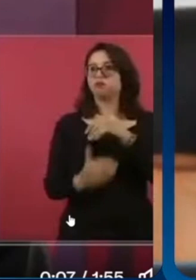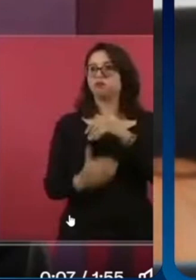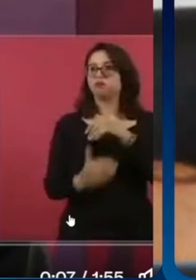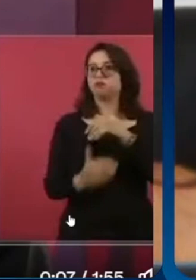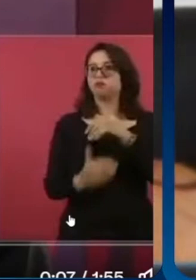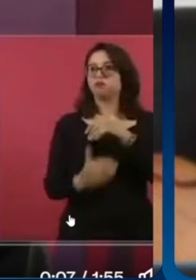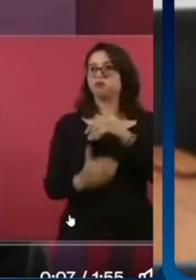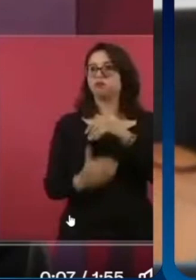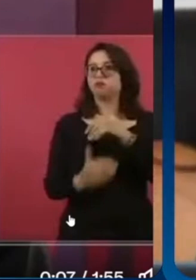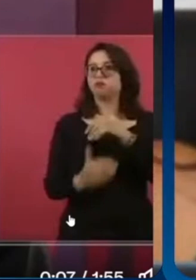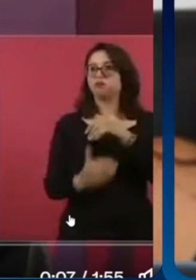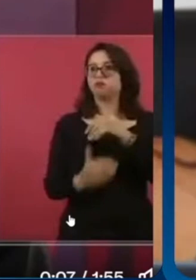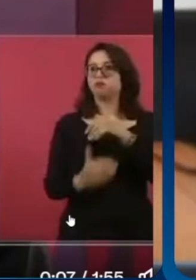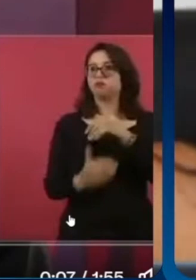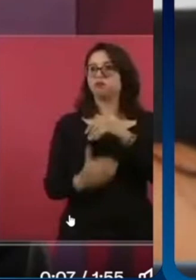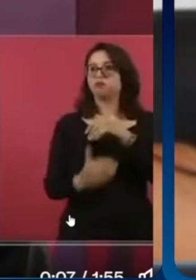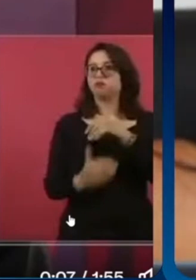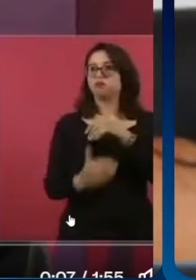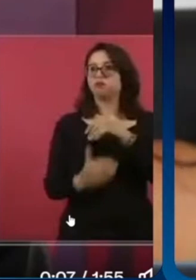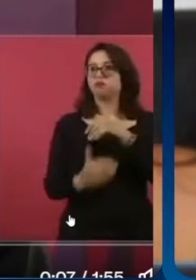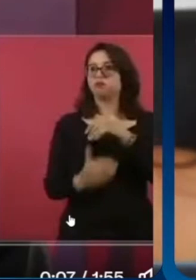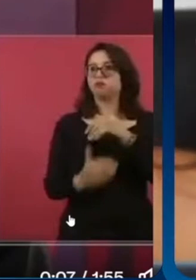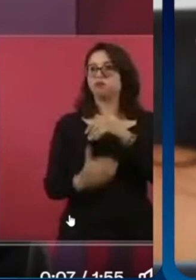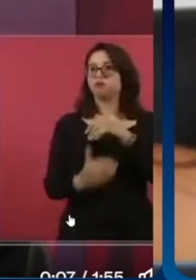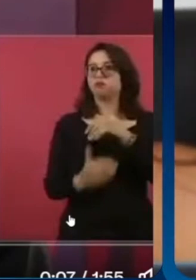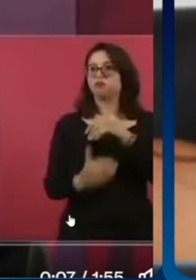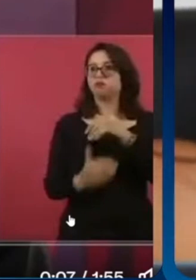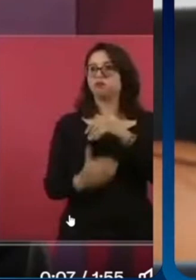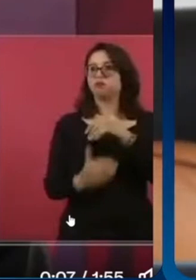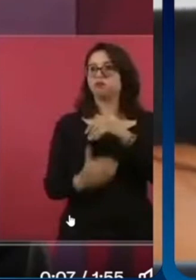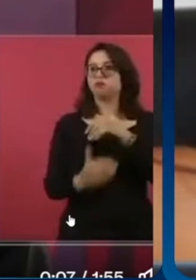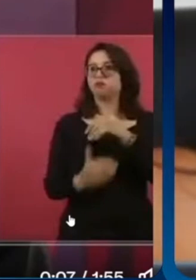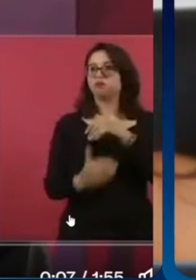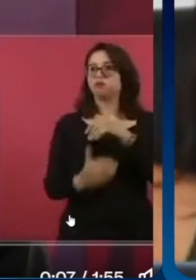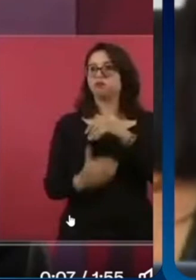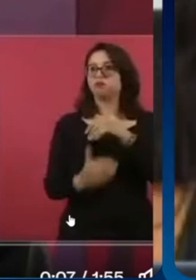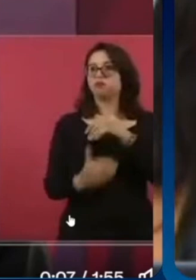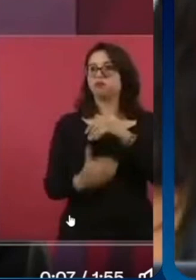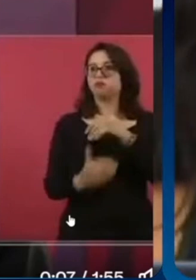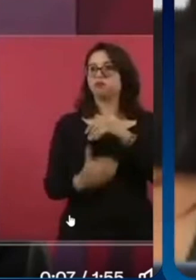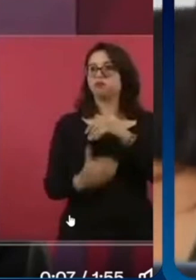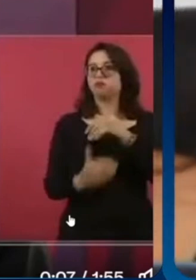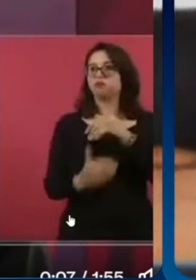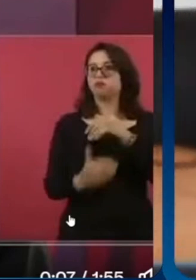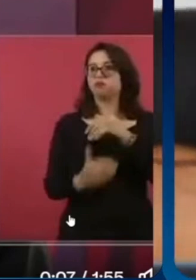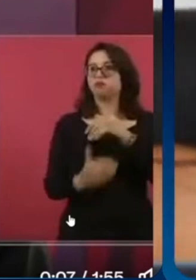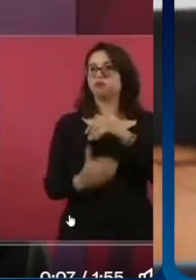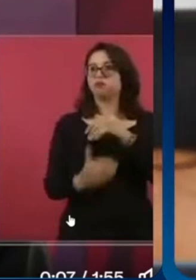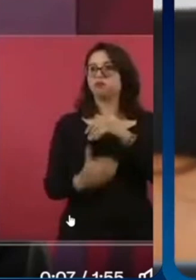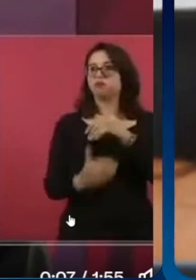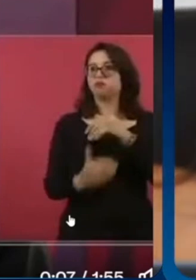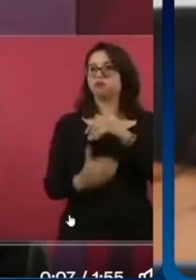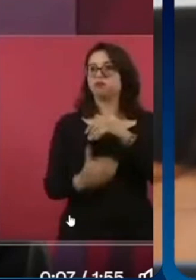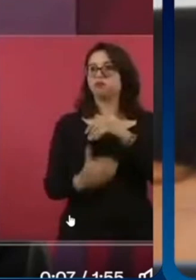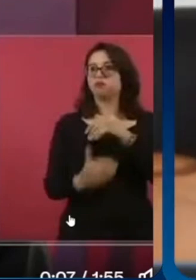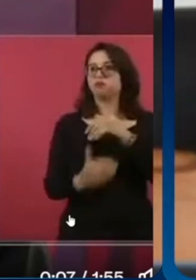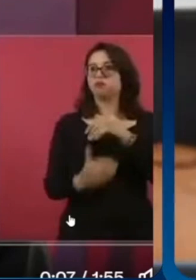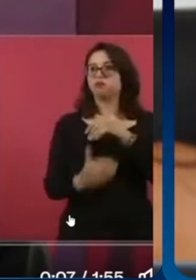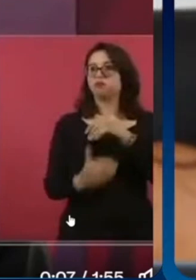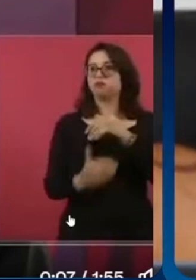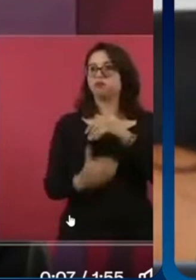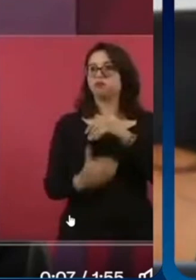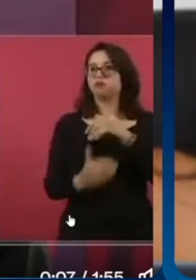YouTube consume más datos, y además le pedí a Bromóvil que le diera un descuento a